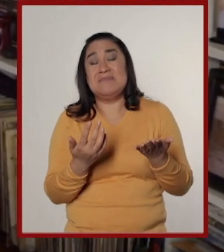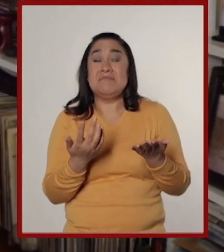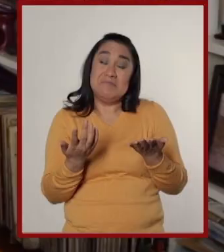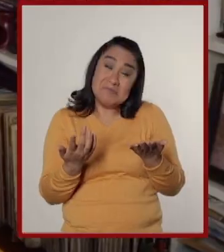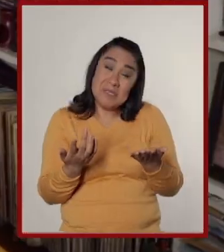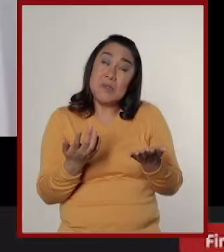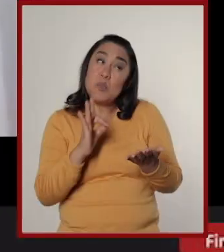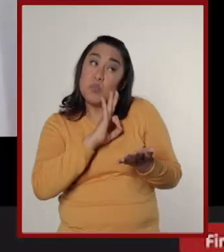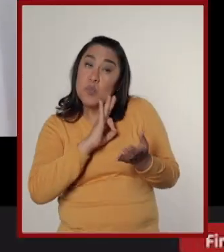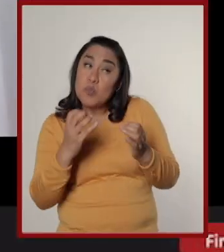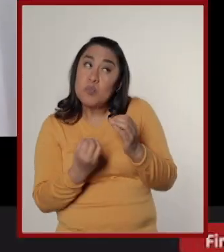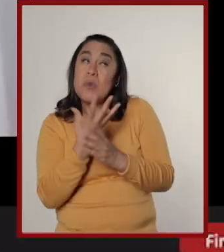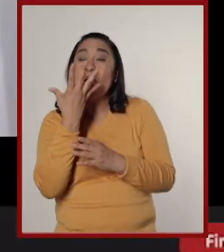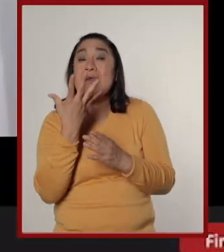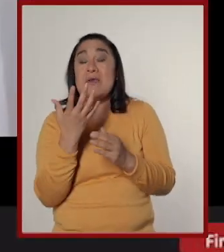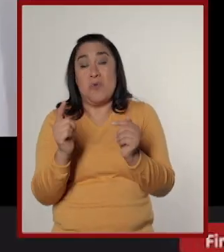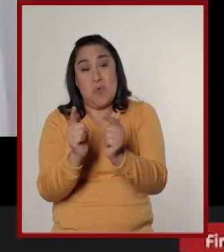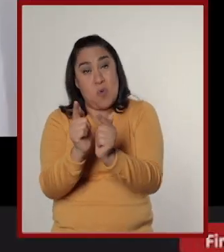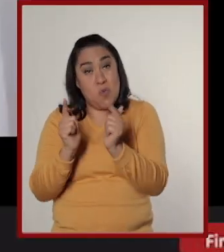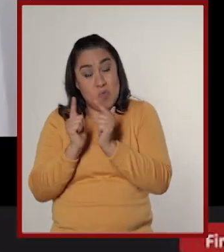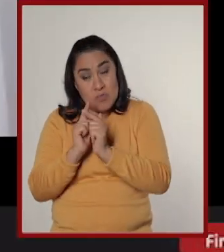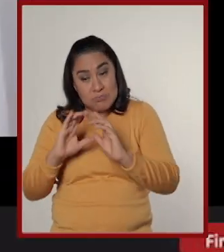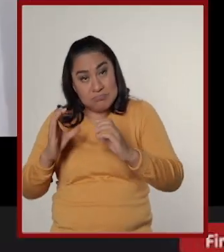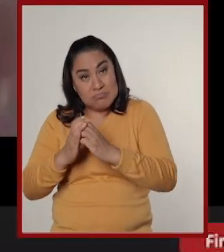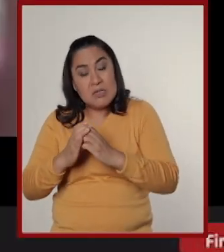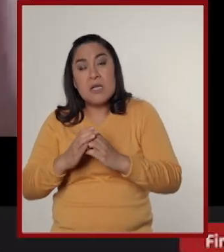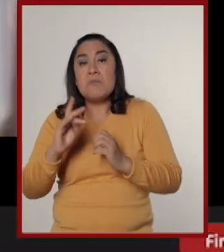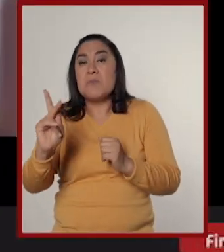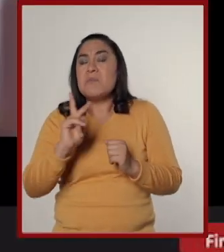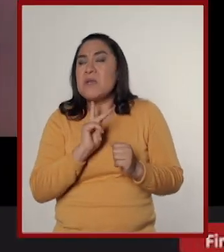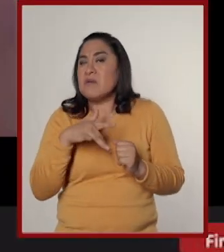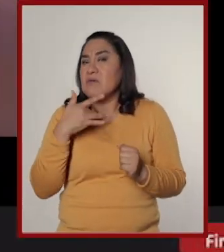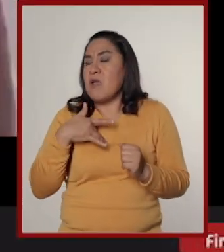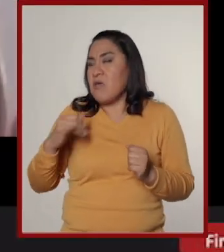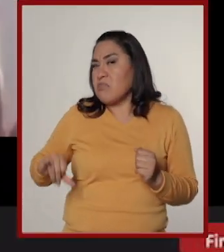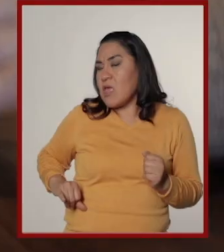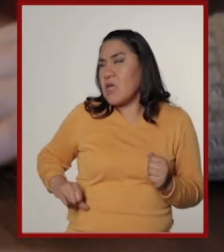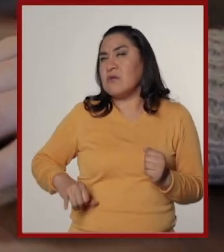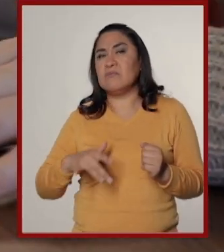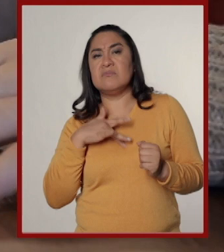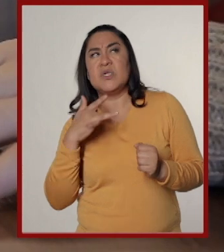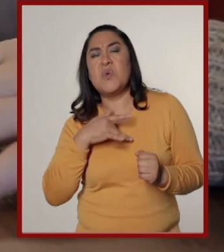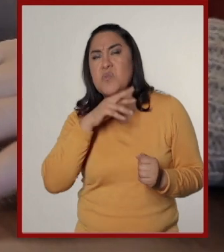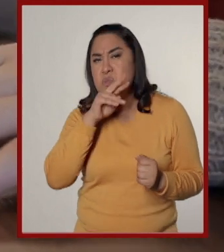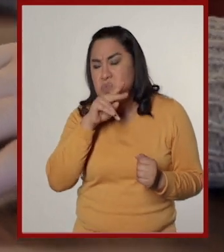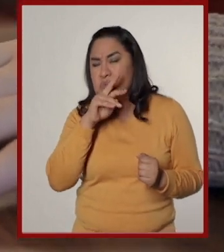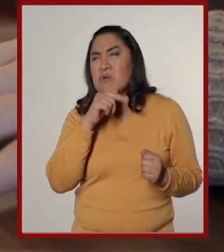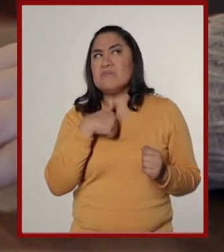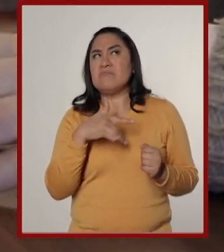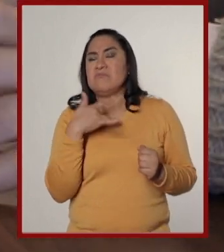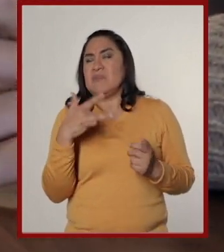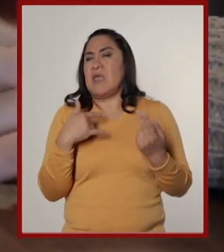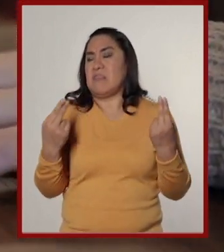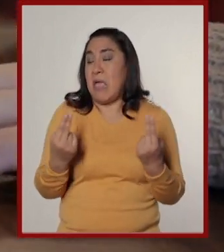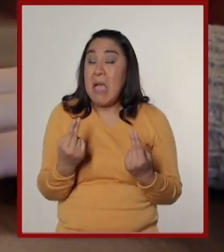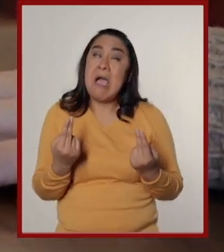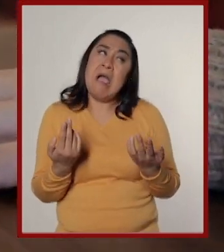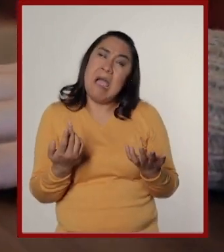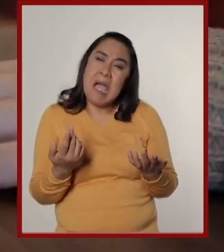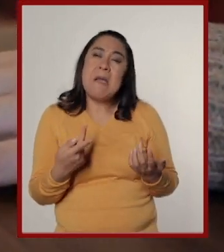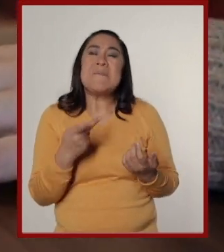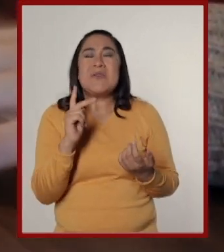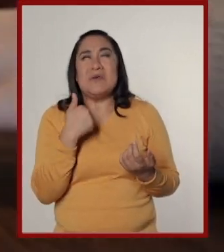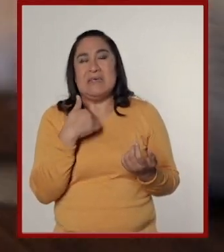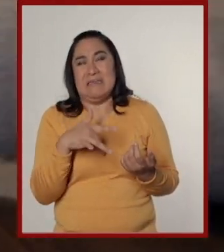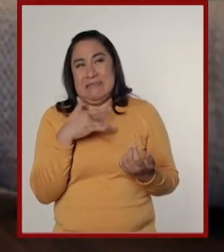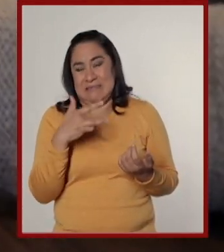cuando estaba pensando en la entrevista, se me ocurrió pensar en el asunto de la educación en línea. Primero era muy elitista, ¿no? Los que podían